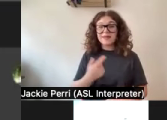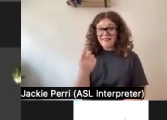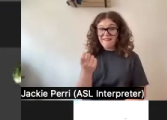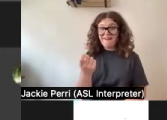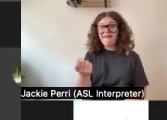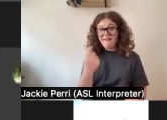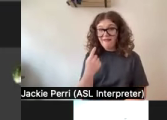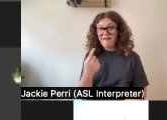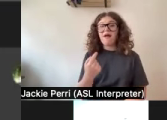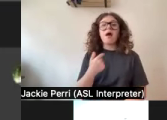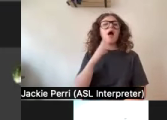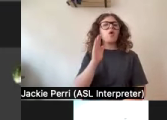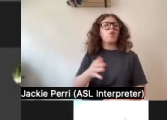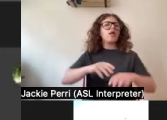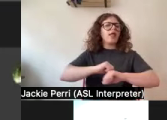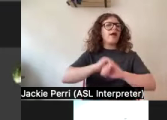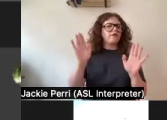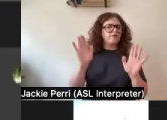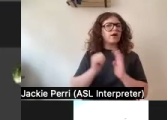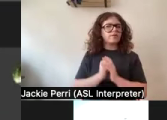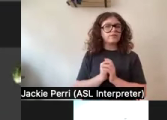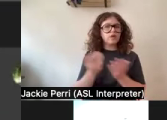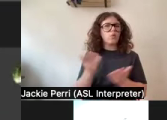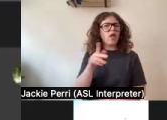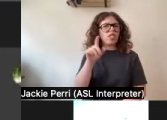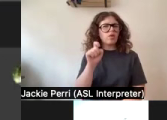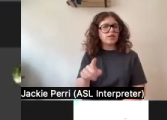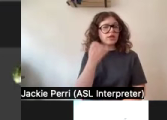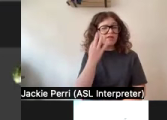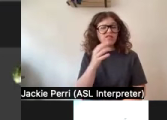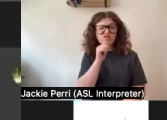dinámica. what the questions are if you don't remember them.